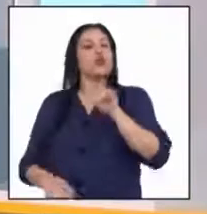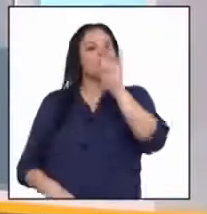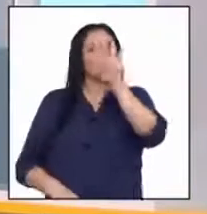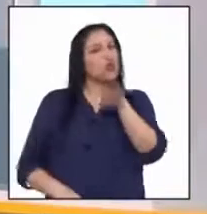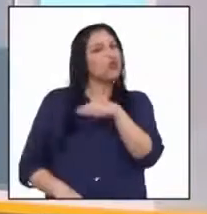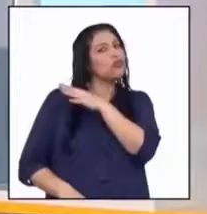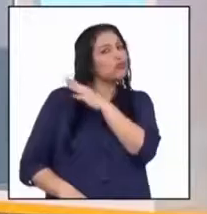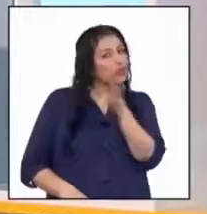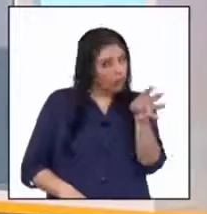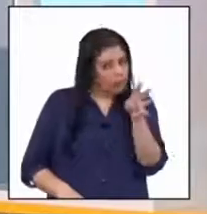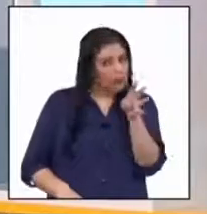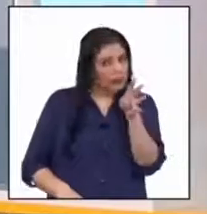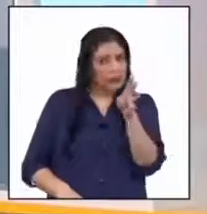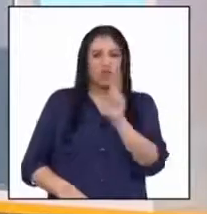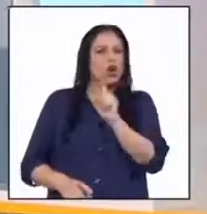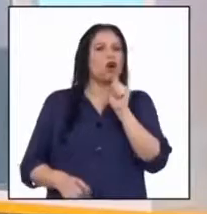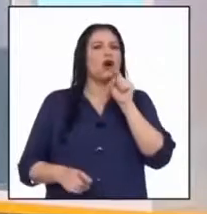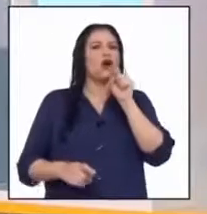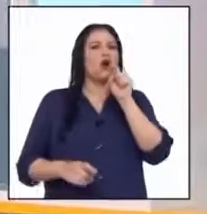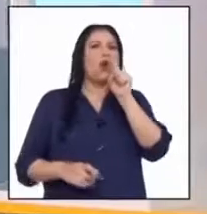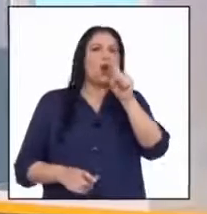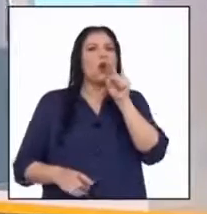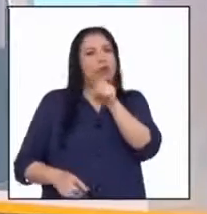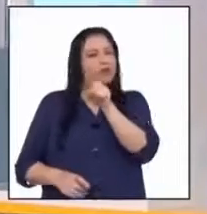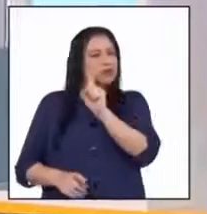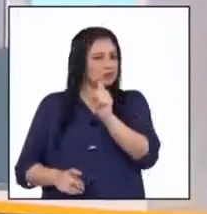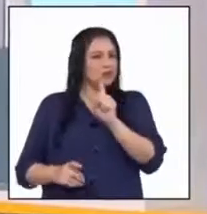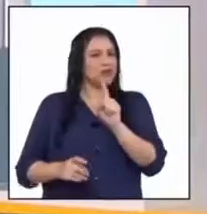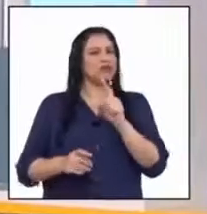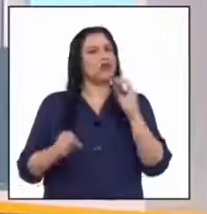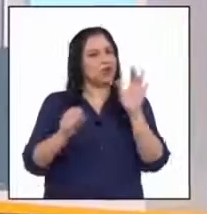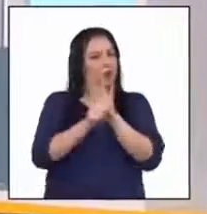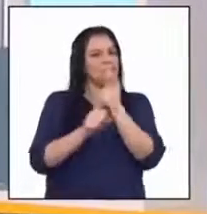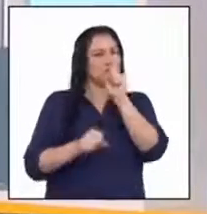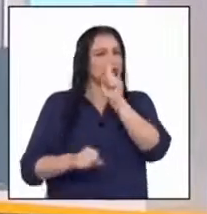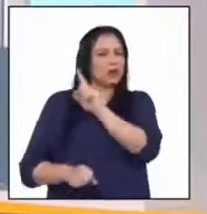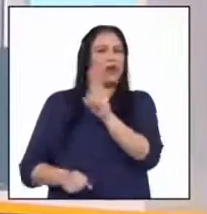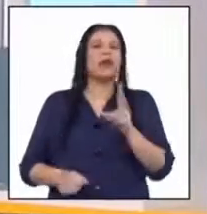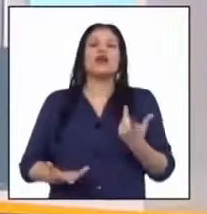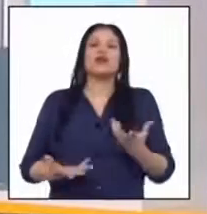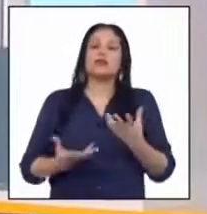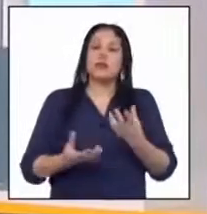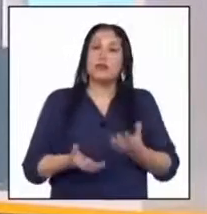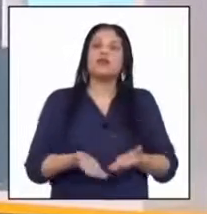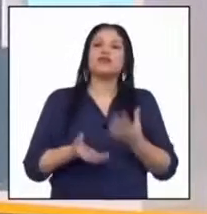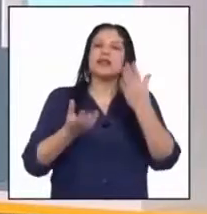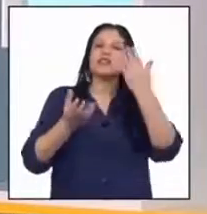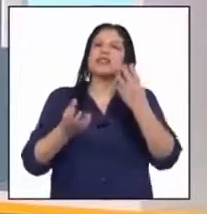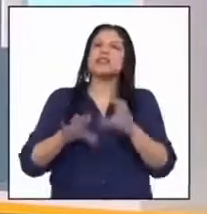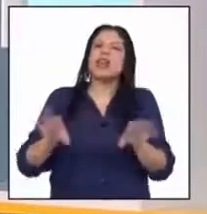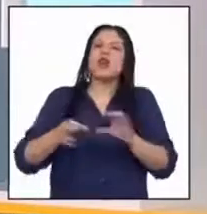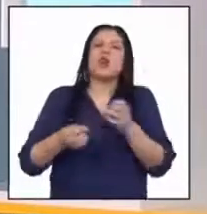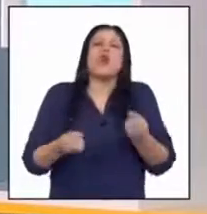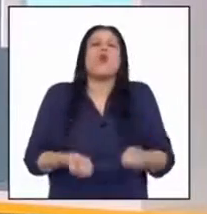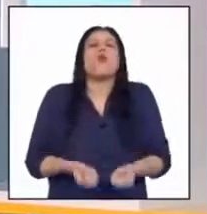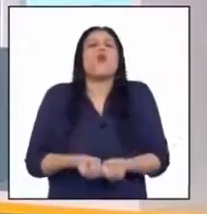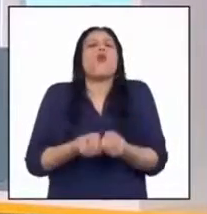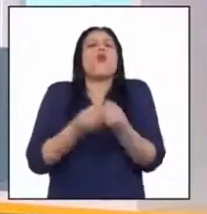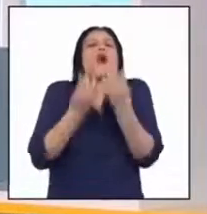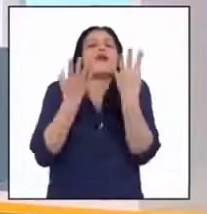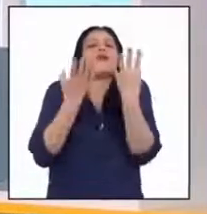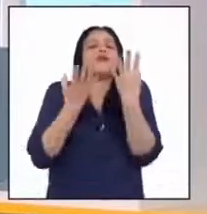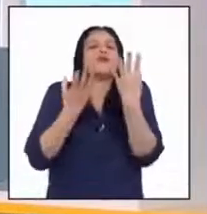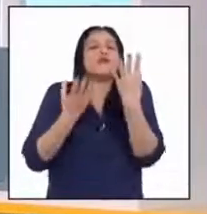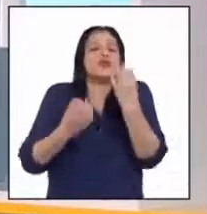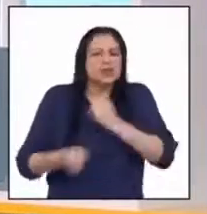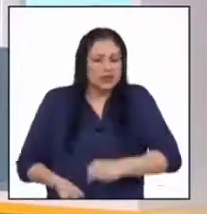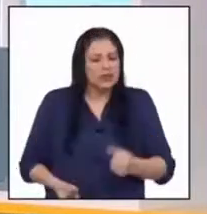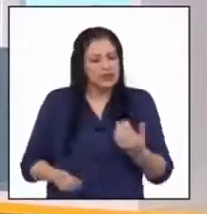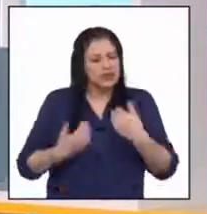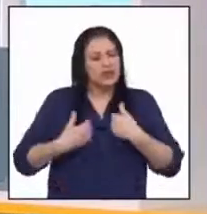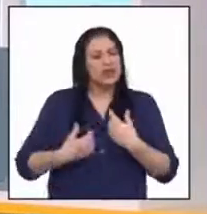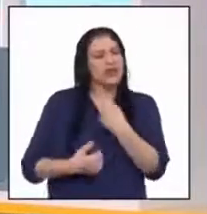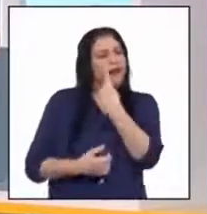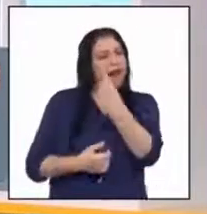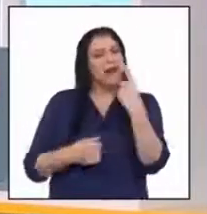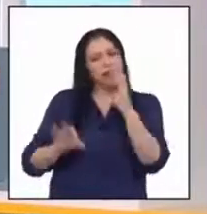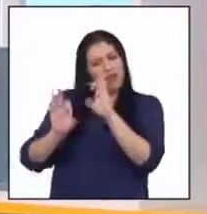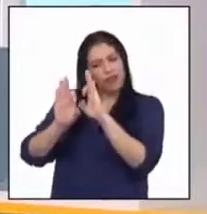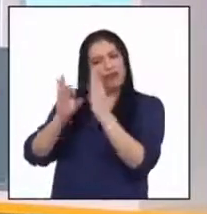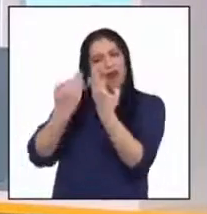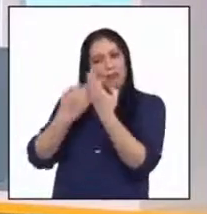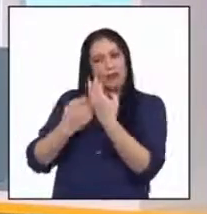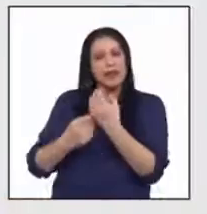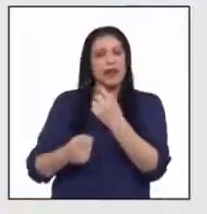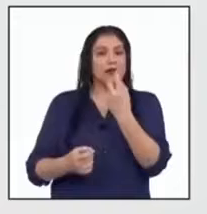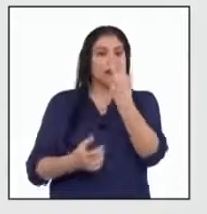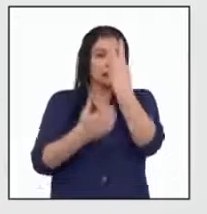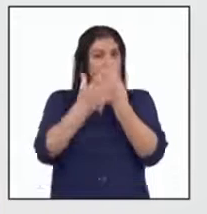tablas. Entonces vamos a realizar un conteo de la información sobre la cantidad de hijos que tiene cada una de estas 20 familias de